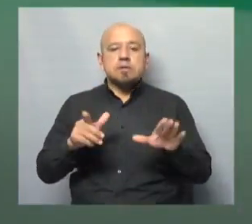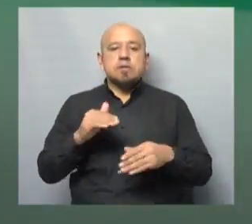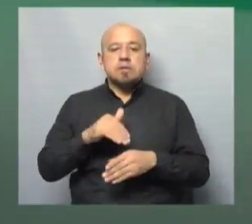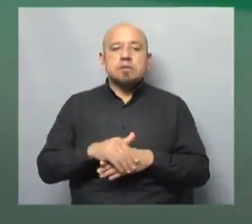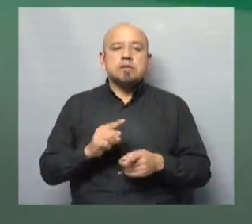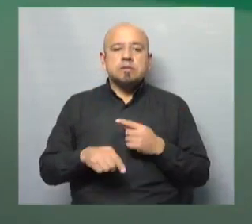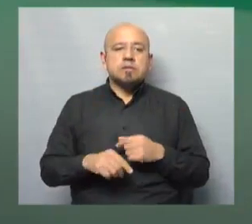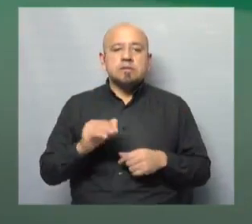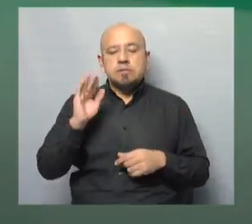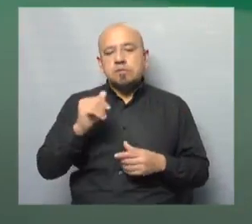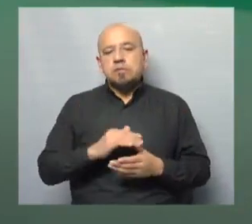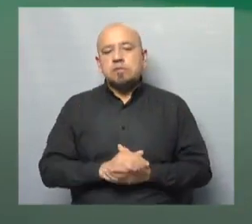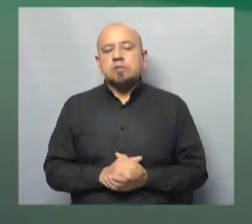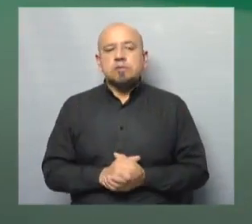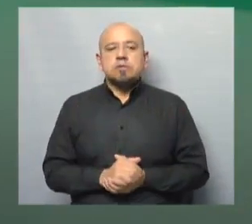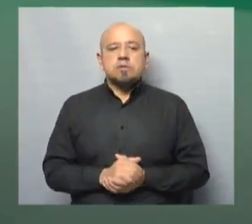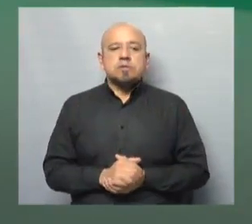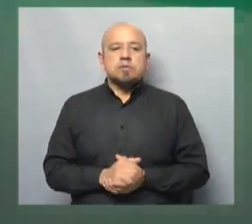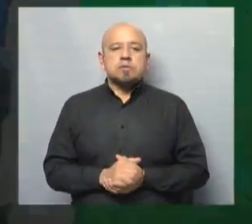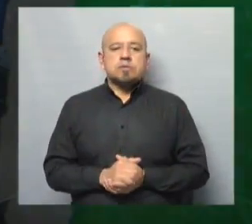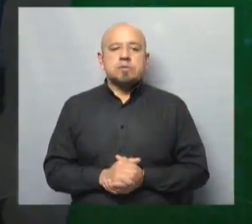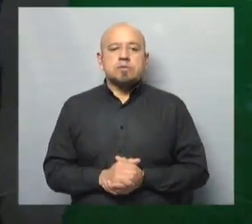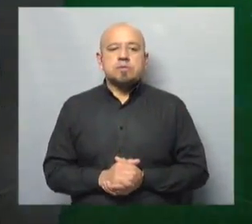claro que sí hecha la invitación que para cambiar